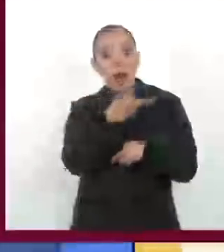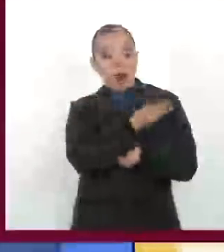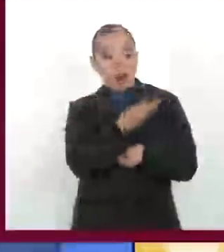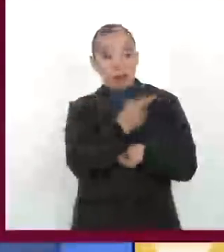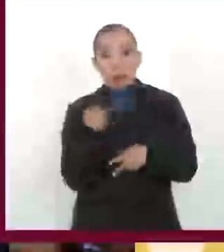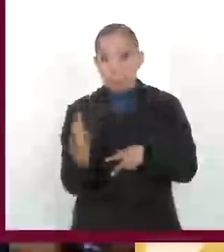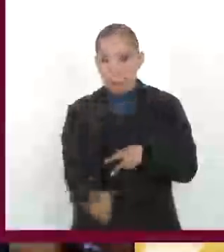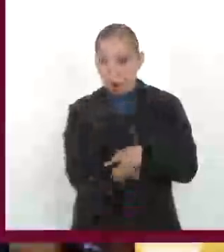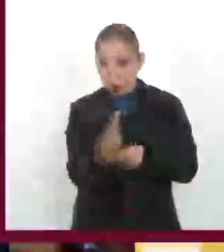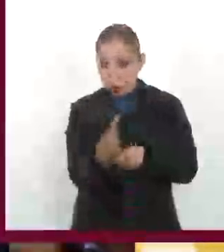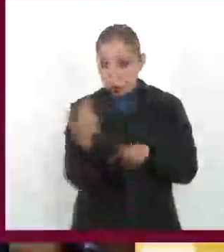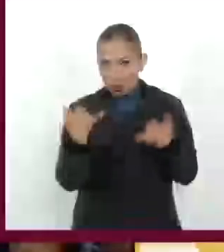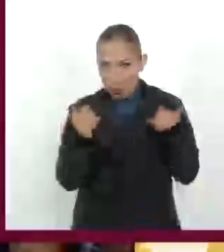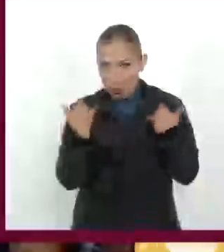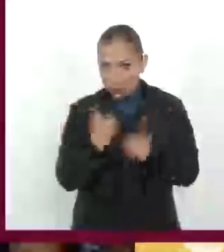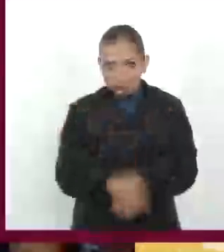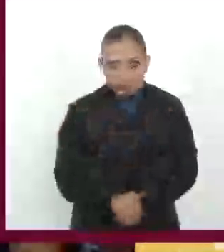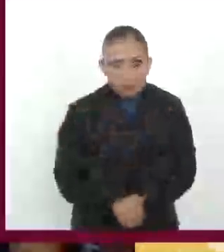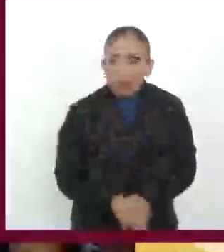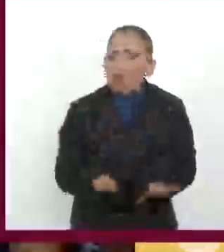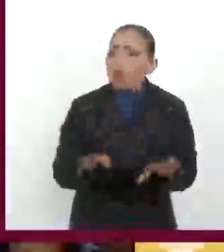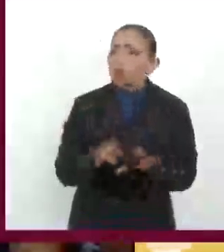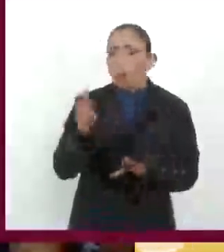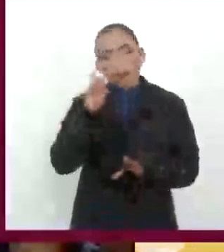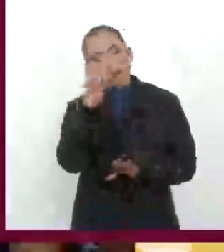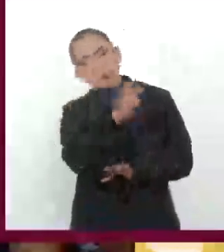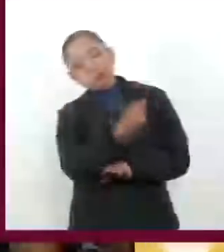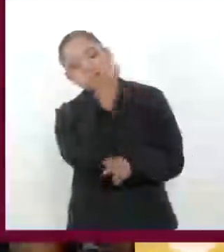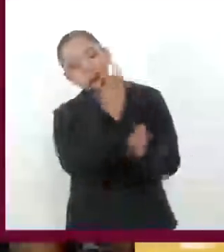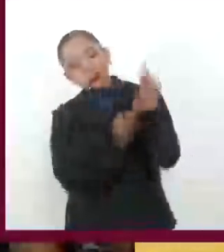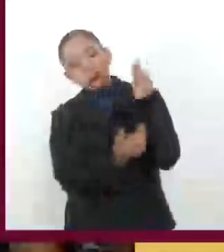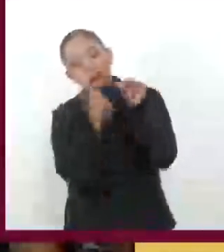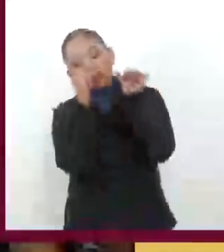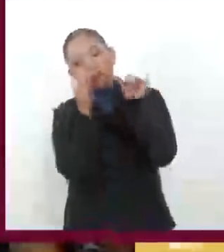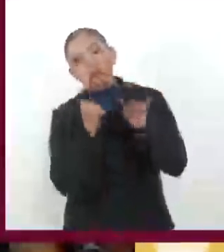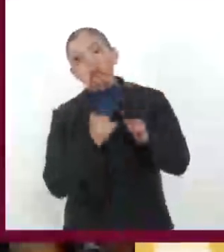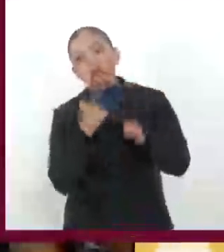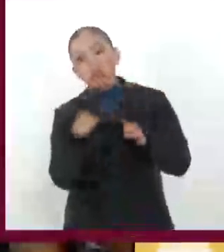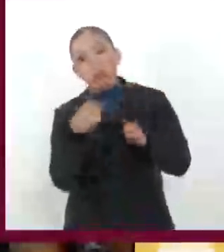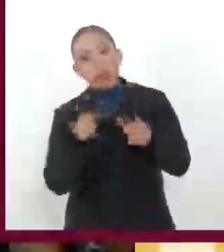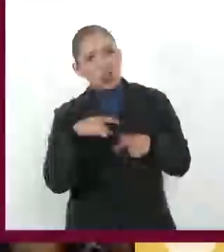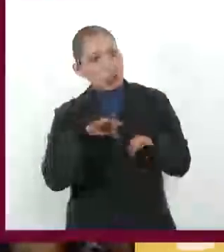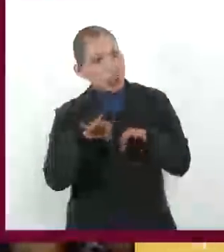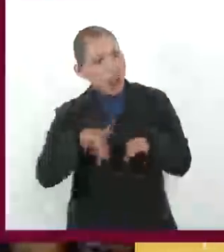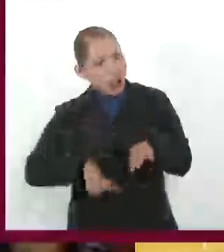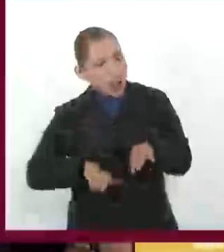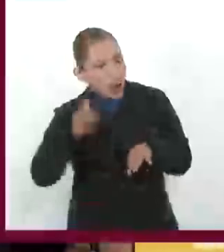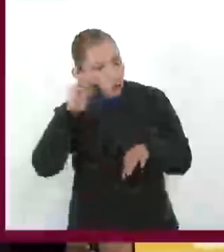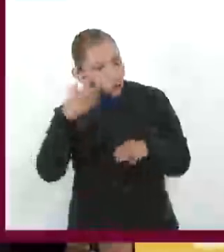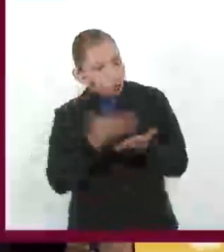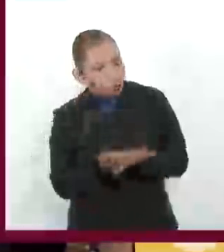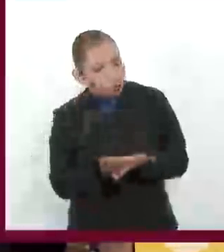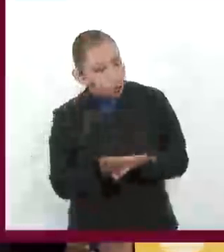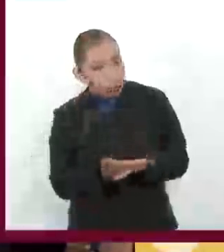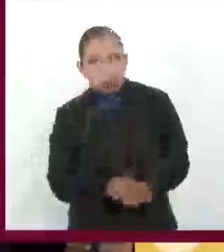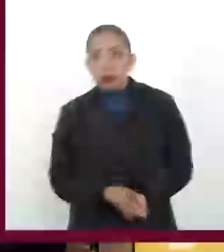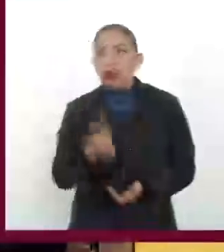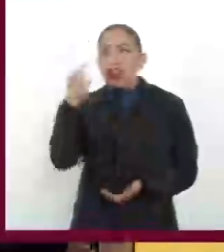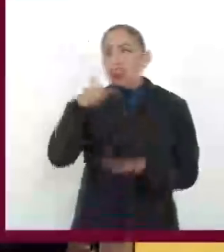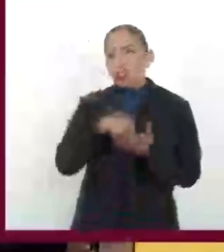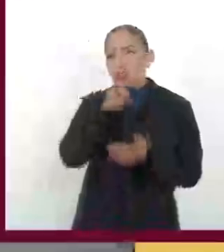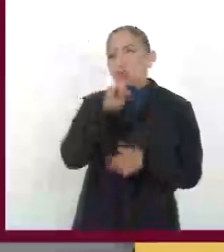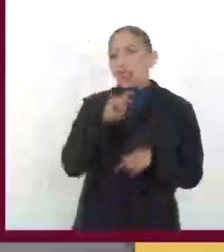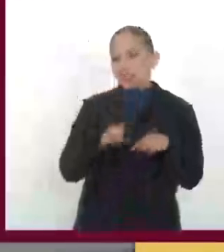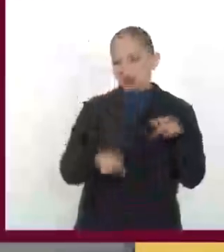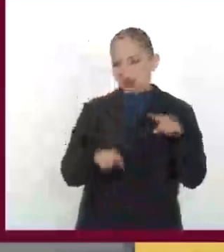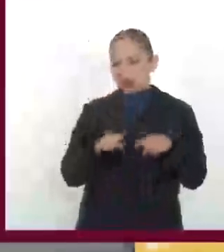Romero Ordaz. Esta pregunta va para los chavos. ¿Cómo calificarías el trato y la atención que te han dado los servidores públicos? Creo